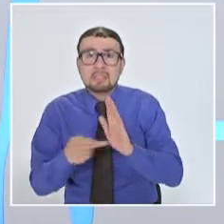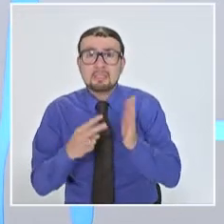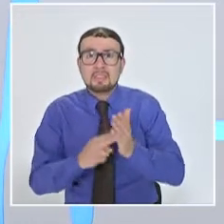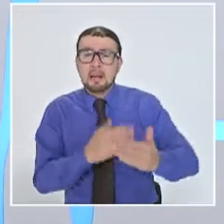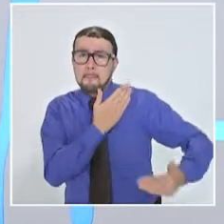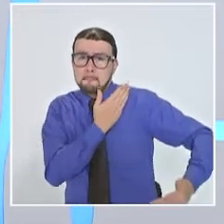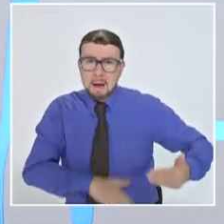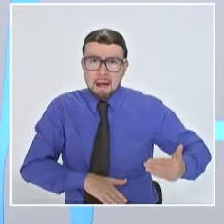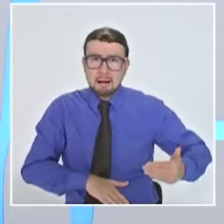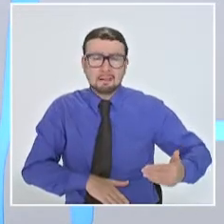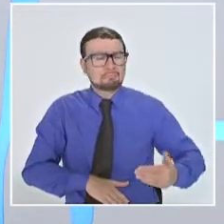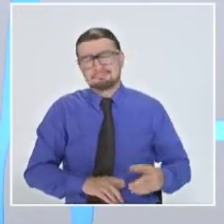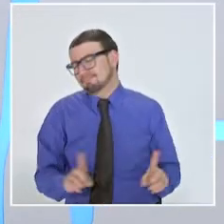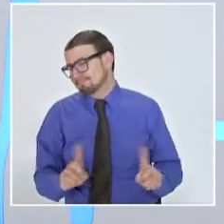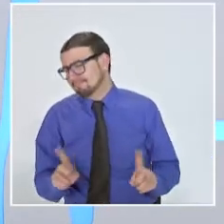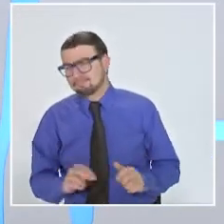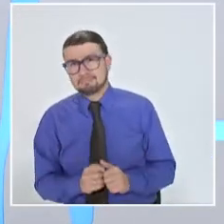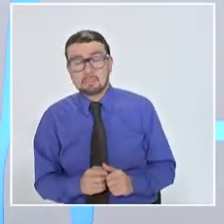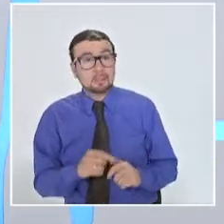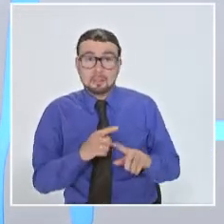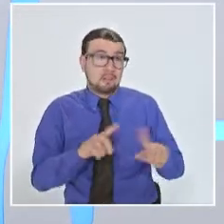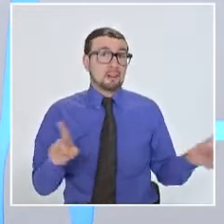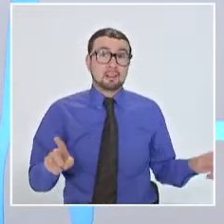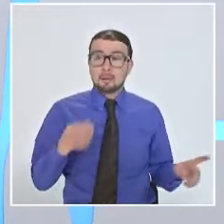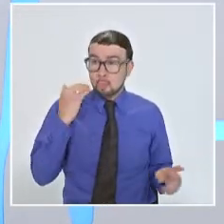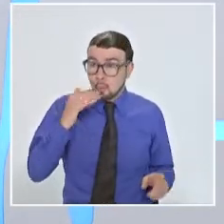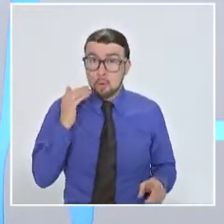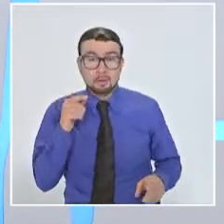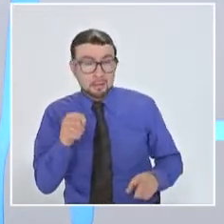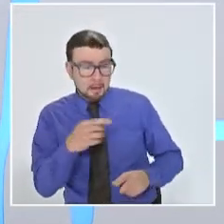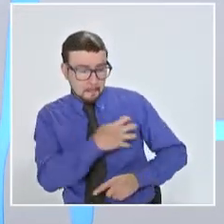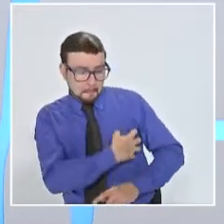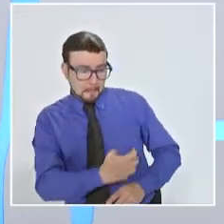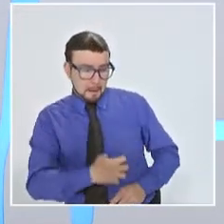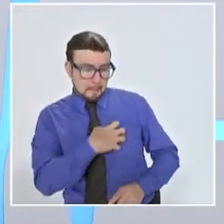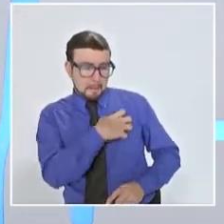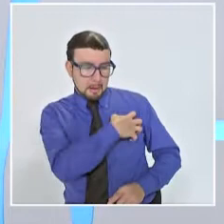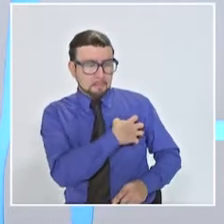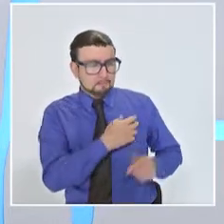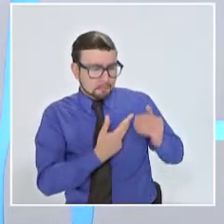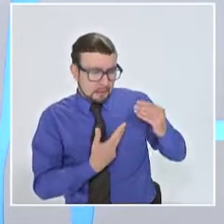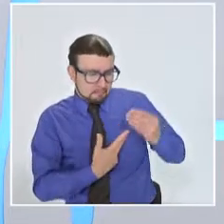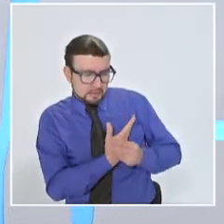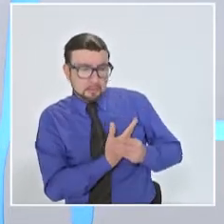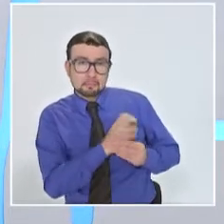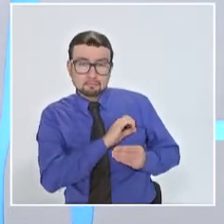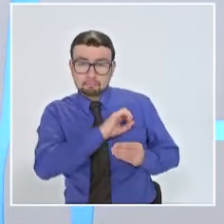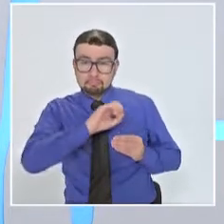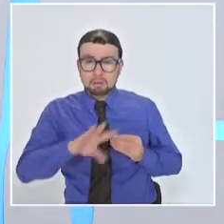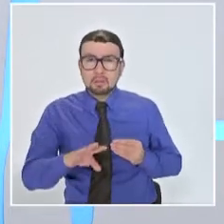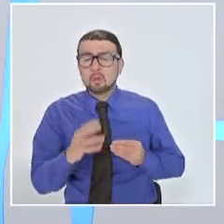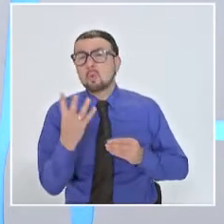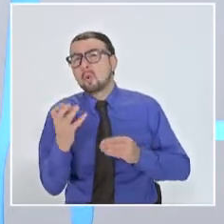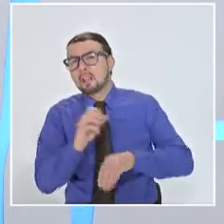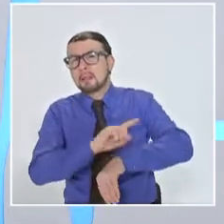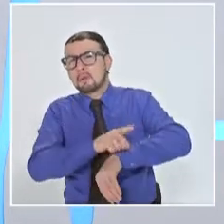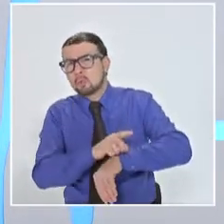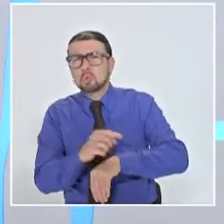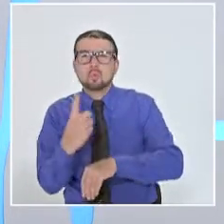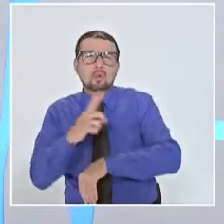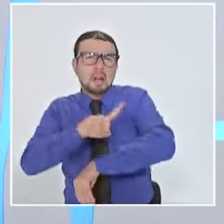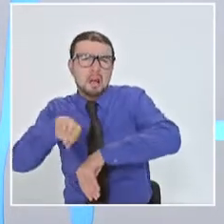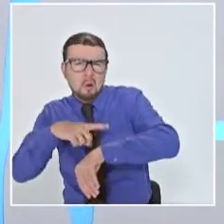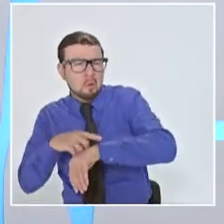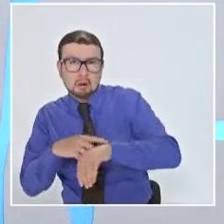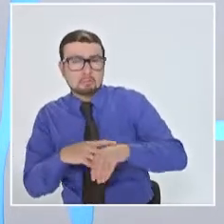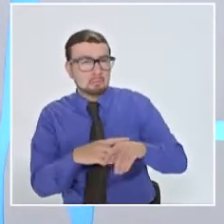mutilación. No es lo mismo una mujer a la cual se le hace una cuadrantectomía, que es una cirugía de 40 minutos a 1 hora, que